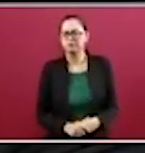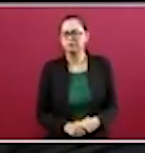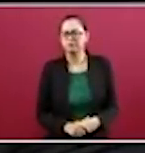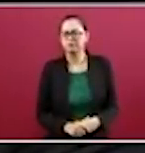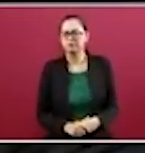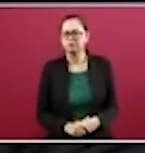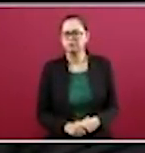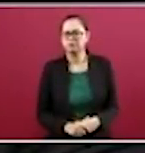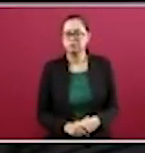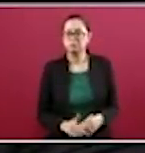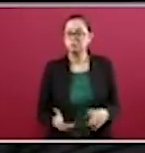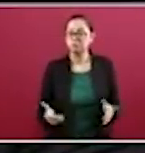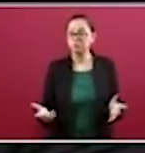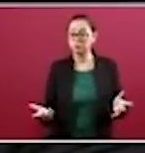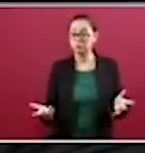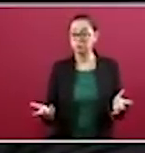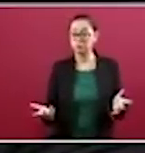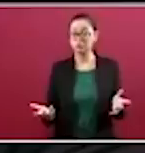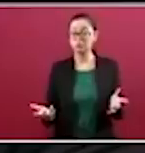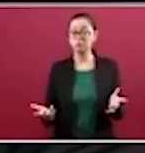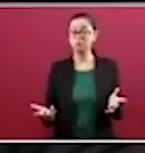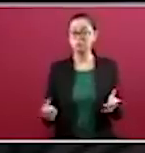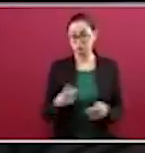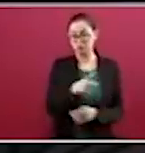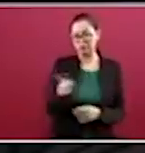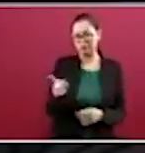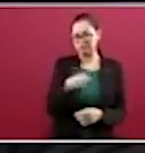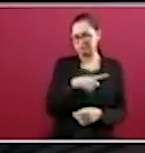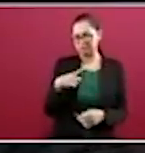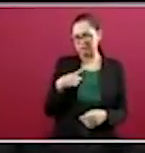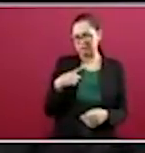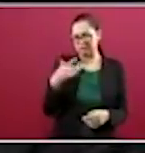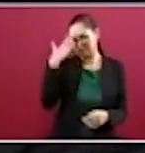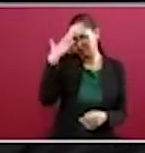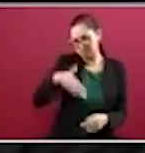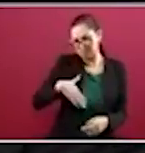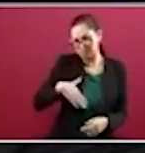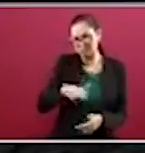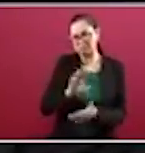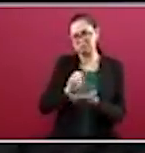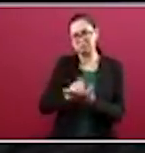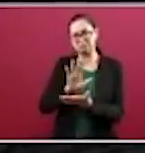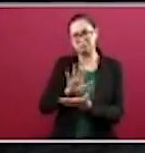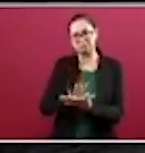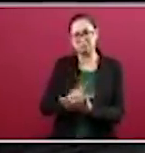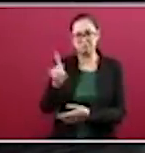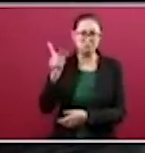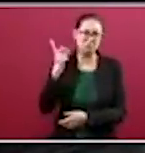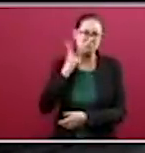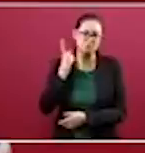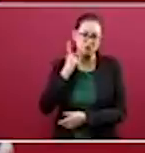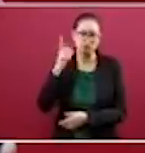Esto ya lo deben de tener registrados los